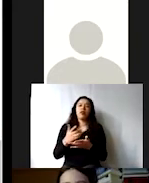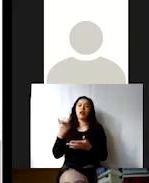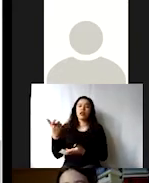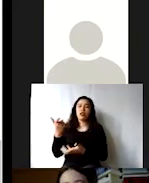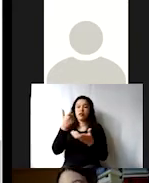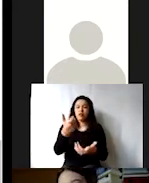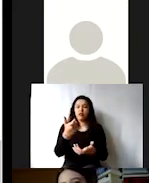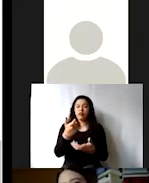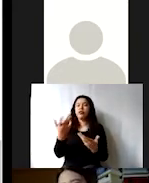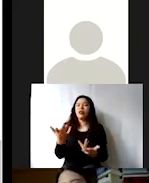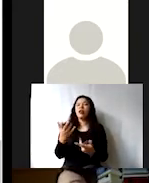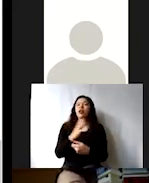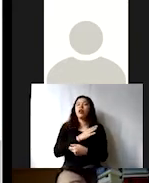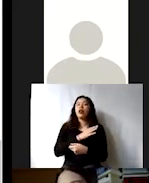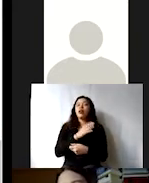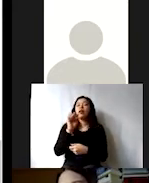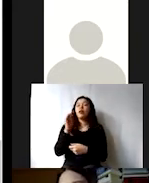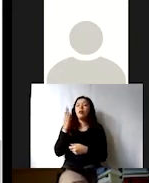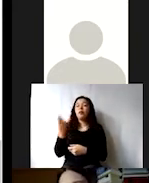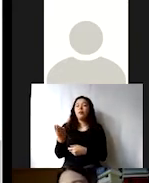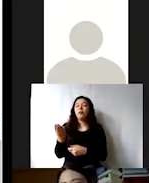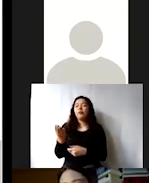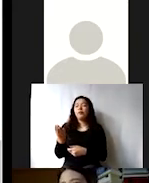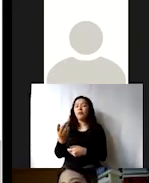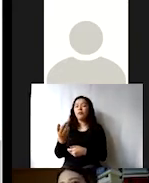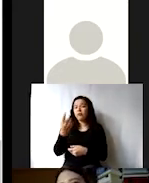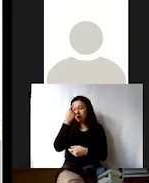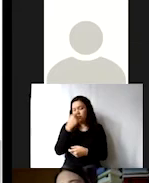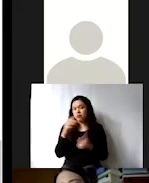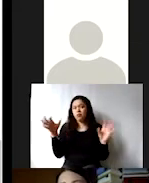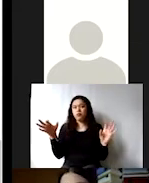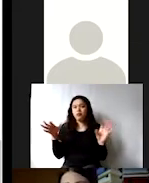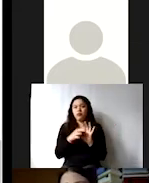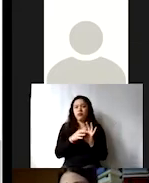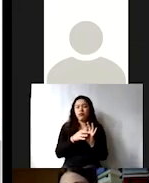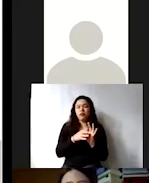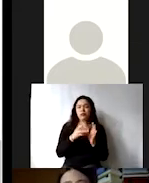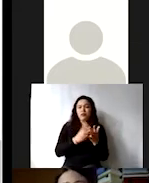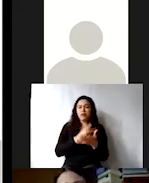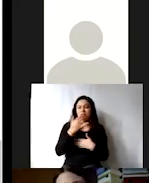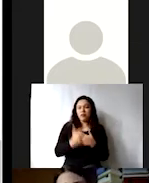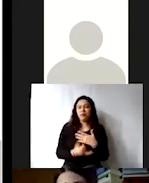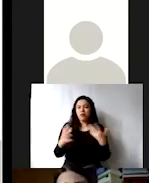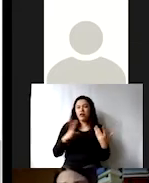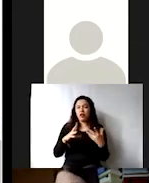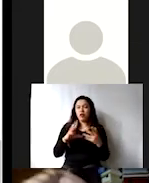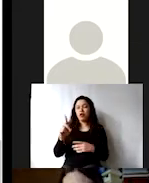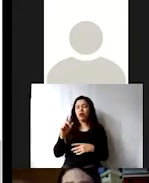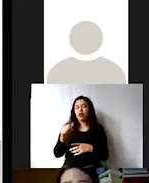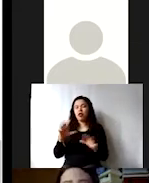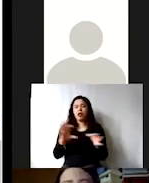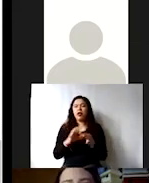dan, pedían pues que estuviera pues alineado el proyecto que se presentaba con los ODS. Y tal